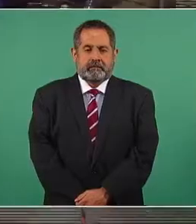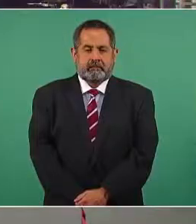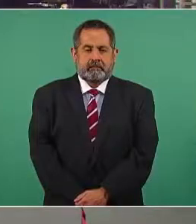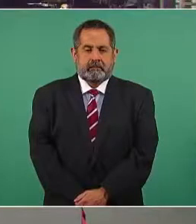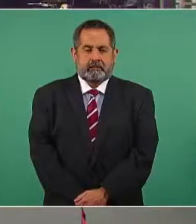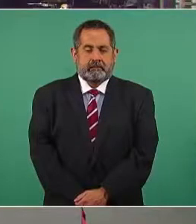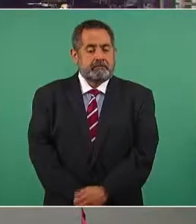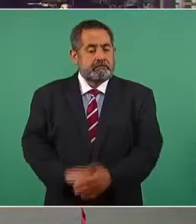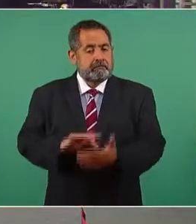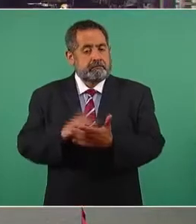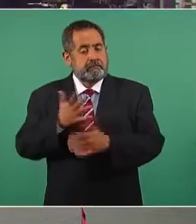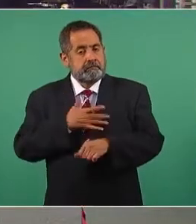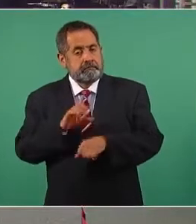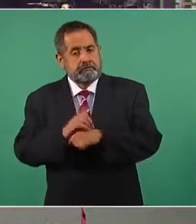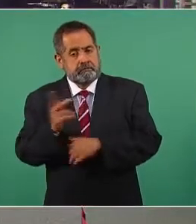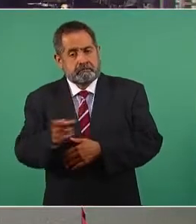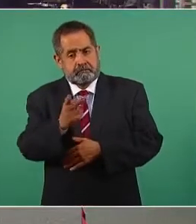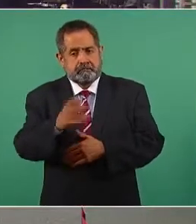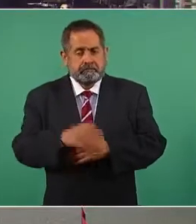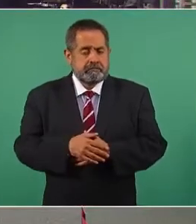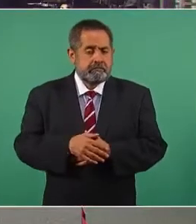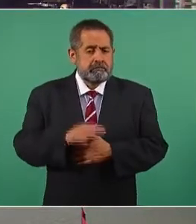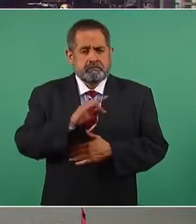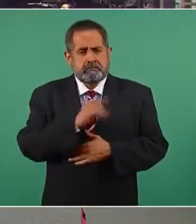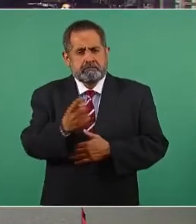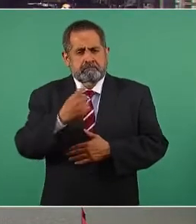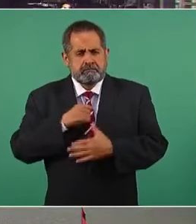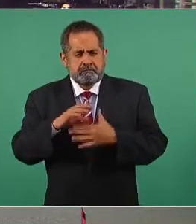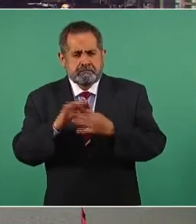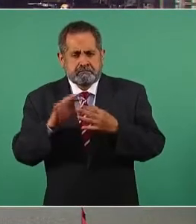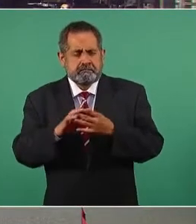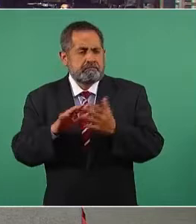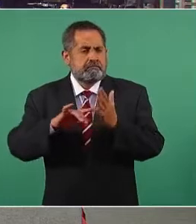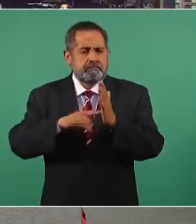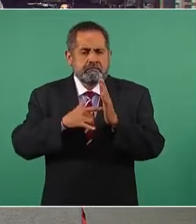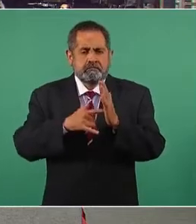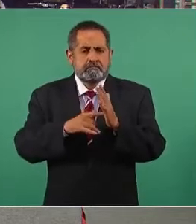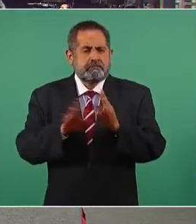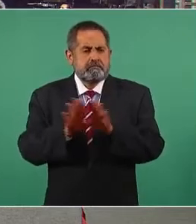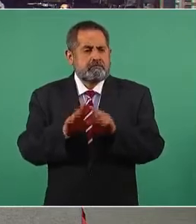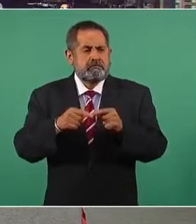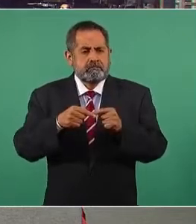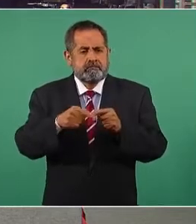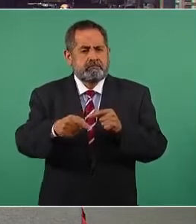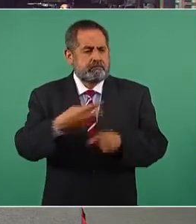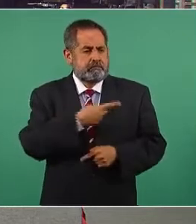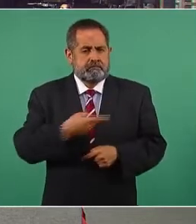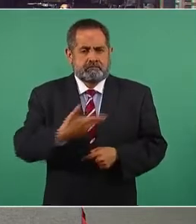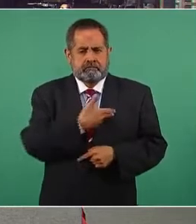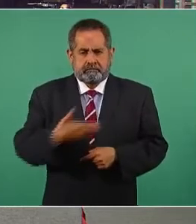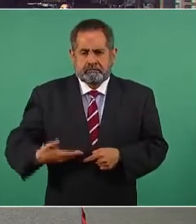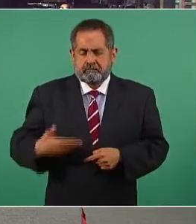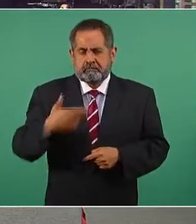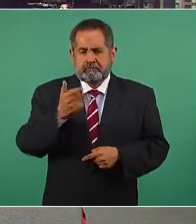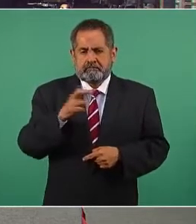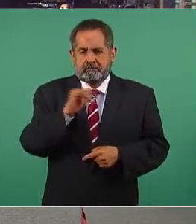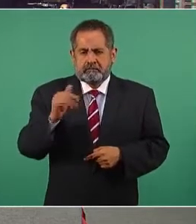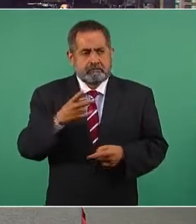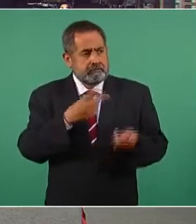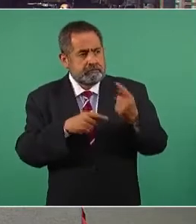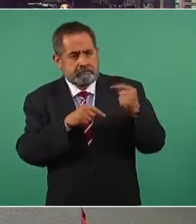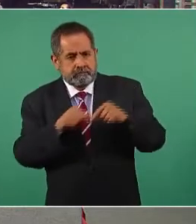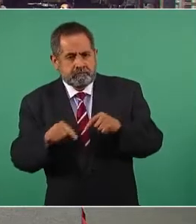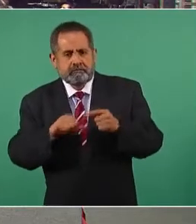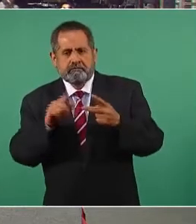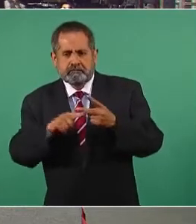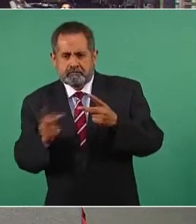Gracias, canciller. Buenos días. Preguntarle, por un lado, si nos pudiera detallar los horarios de las actividades de la vicepresidenta Harris, y ahorita le hago